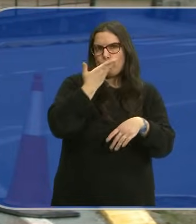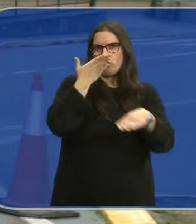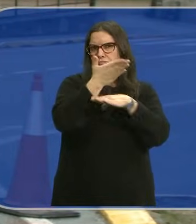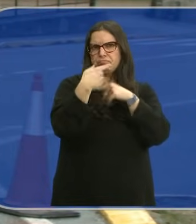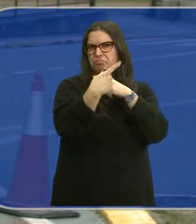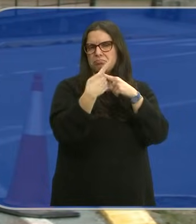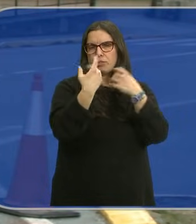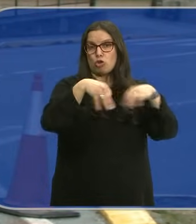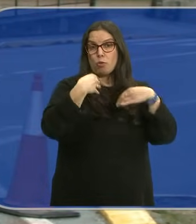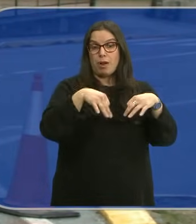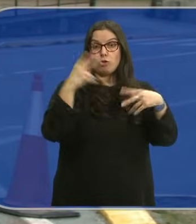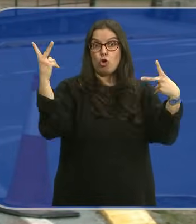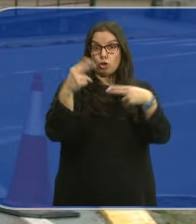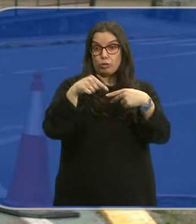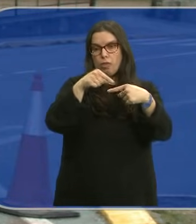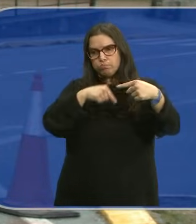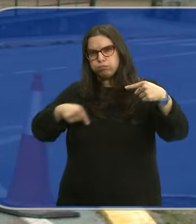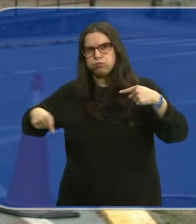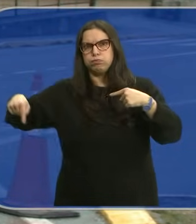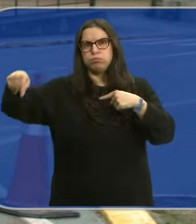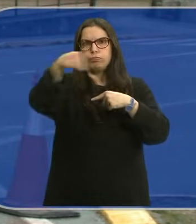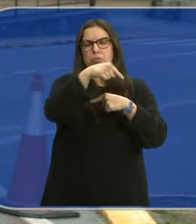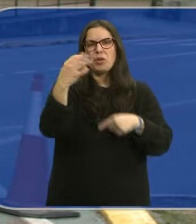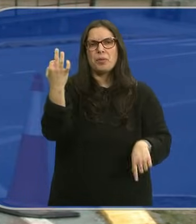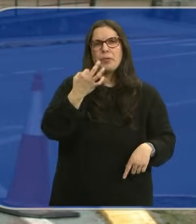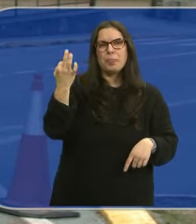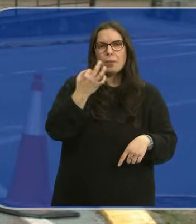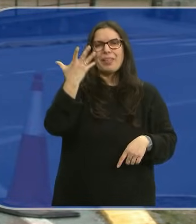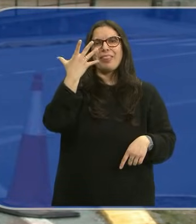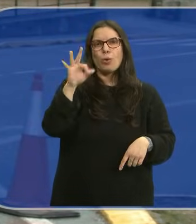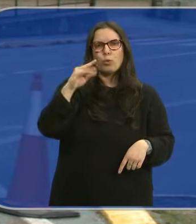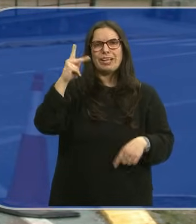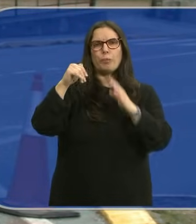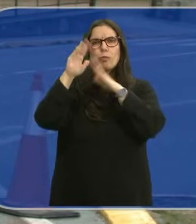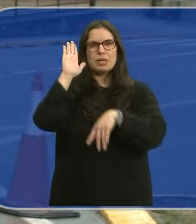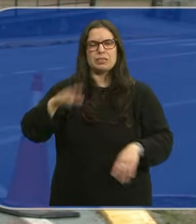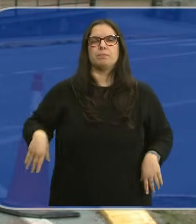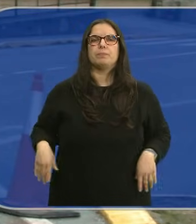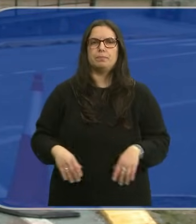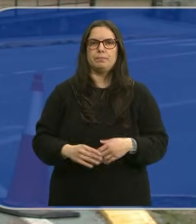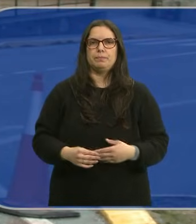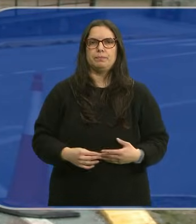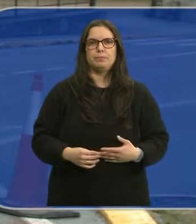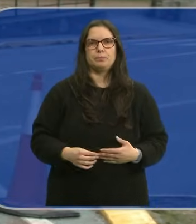colegio. El desvío alternativo supone que tengan que realizar un recorrido superior a 50 kilómetros.